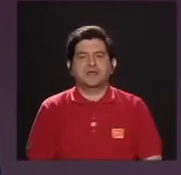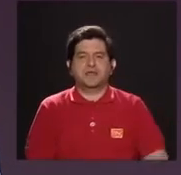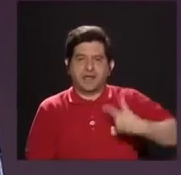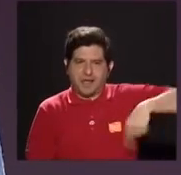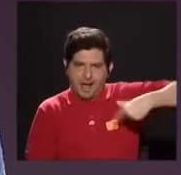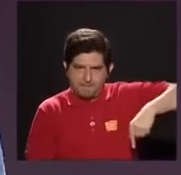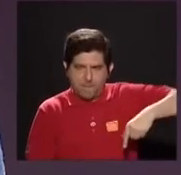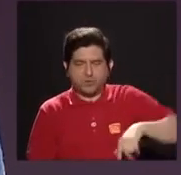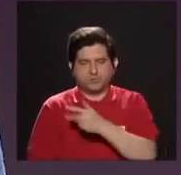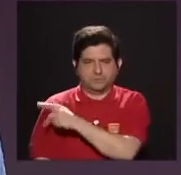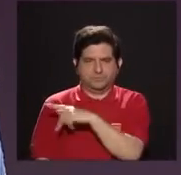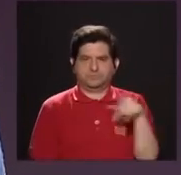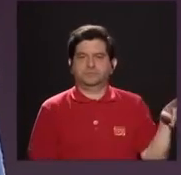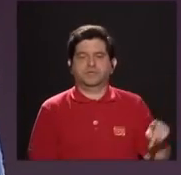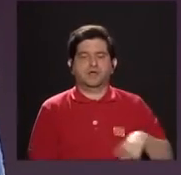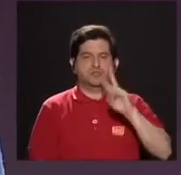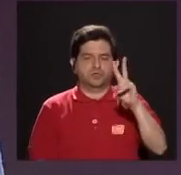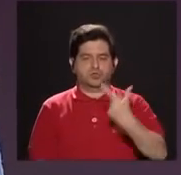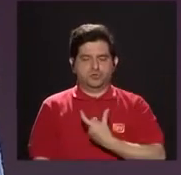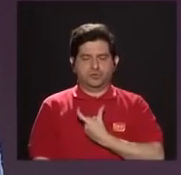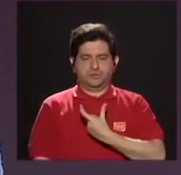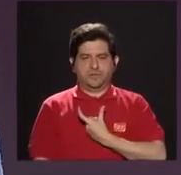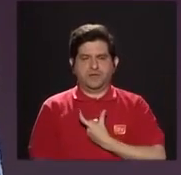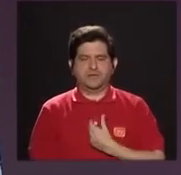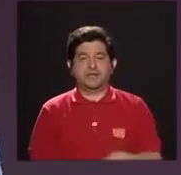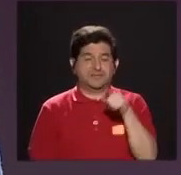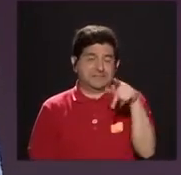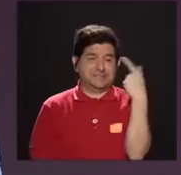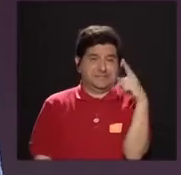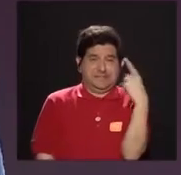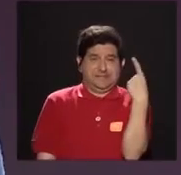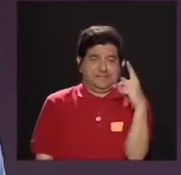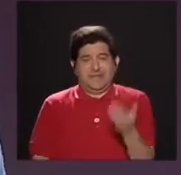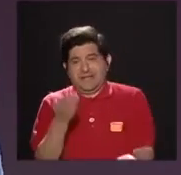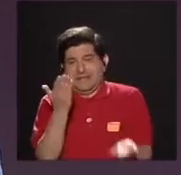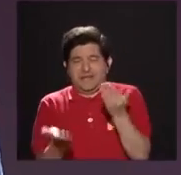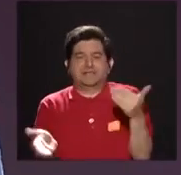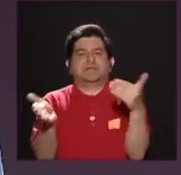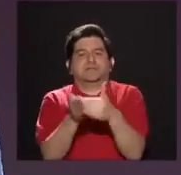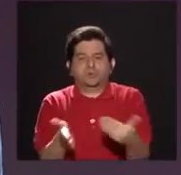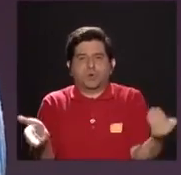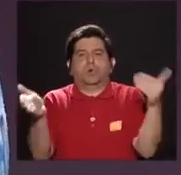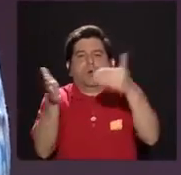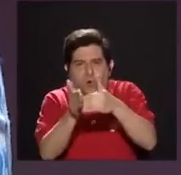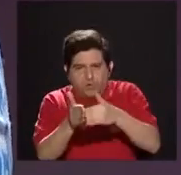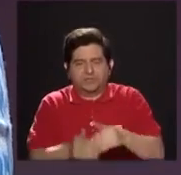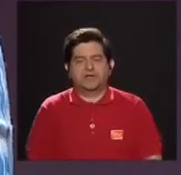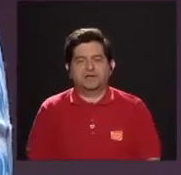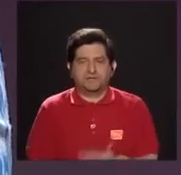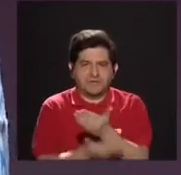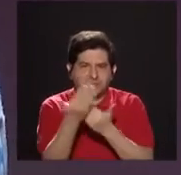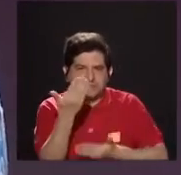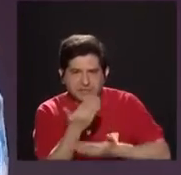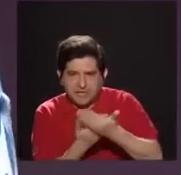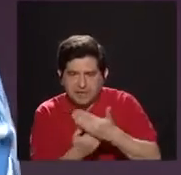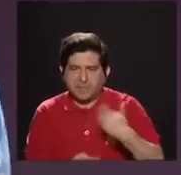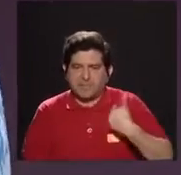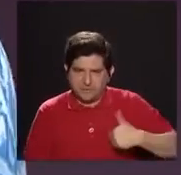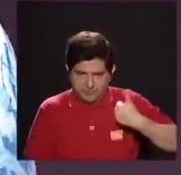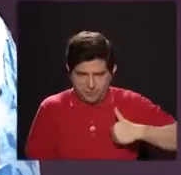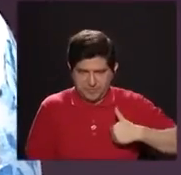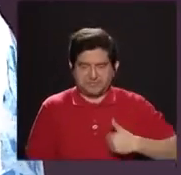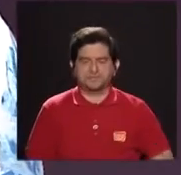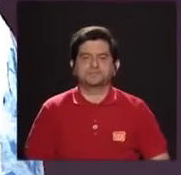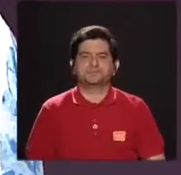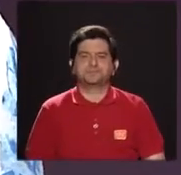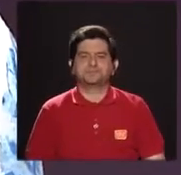Punta Arenas. Esas son las 2 alcaldías que están peligrando, digamos, de volver a manos de los hombres. Entonces,